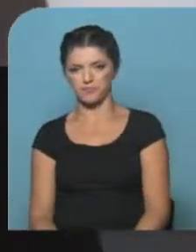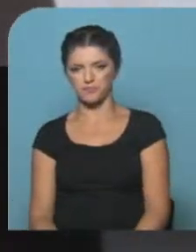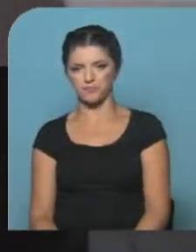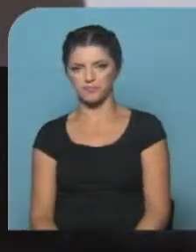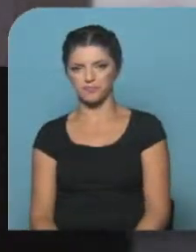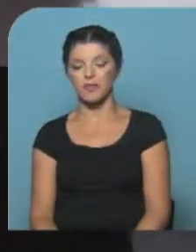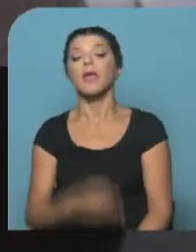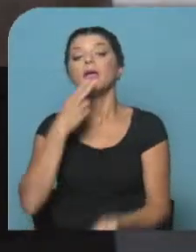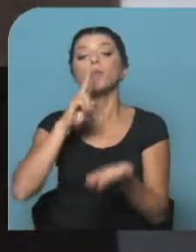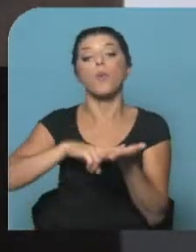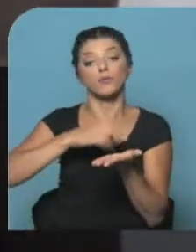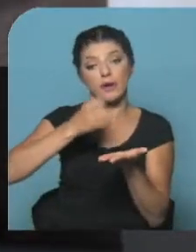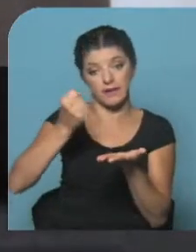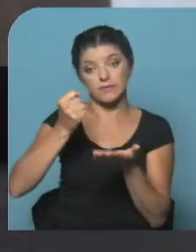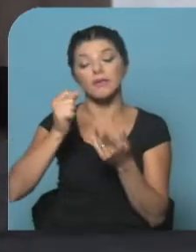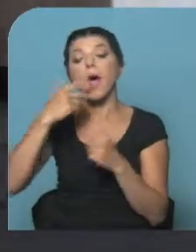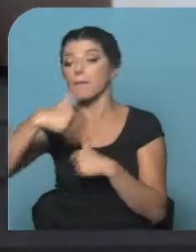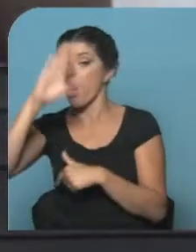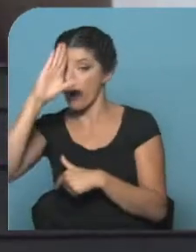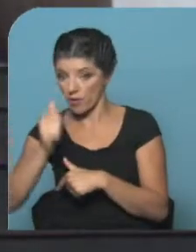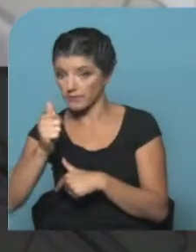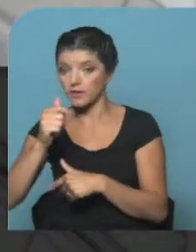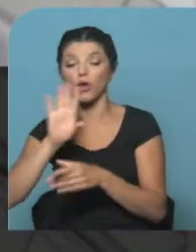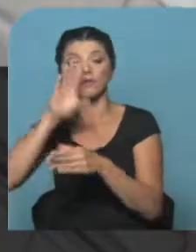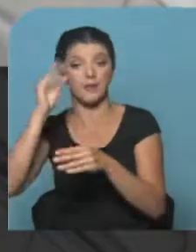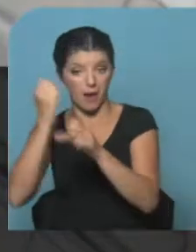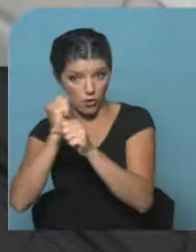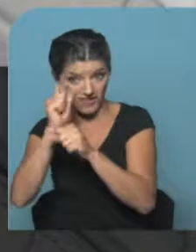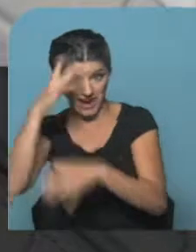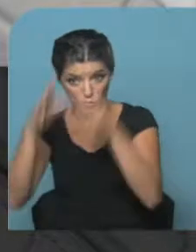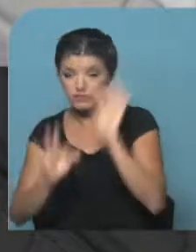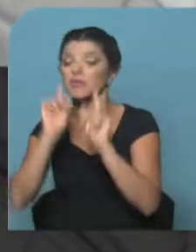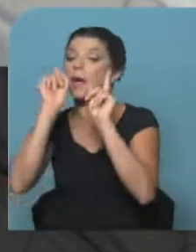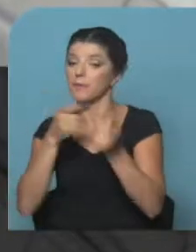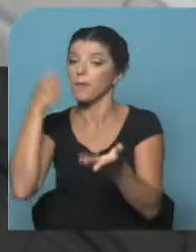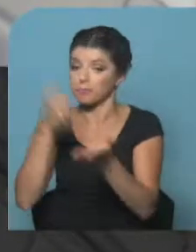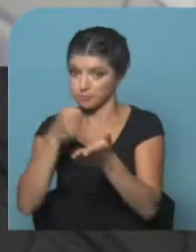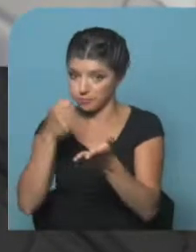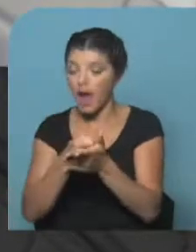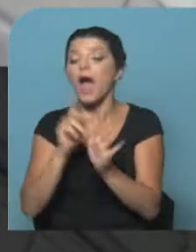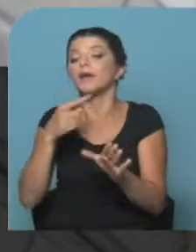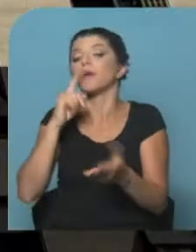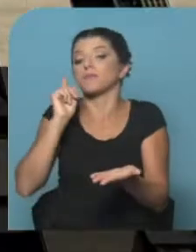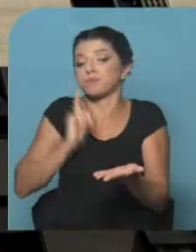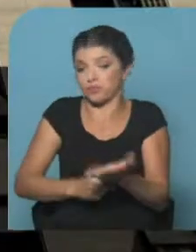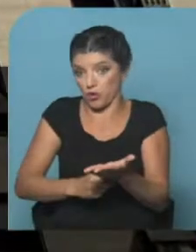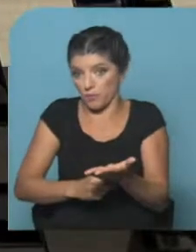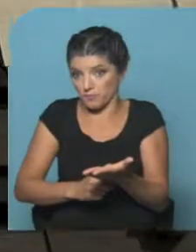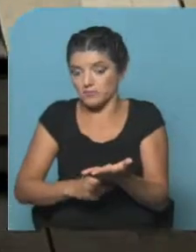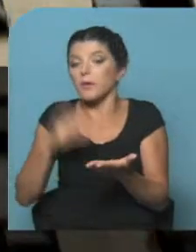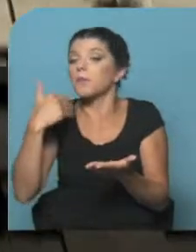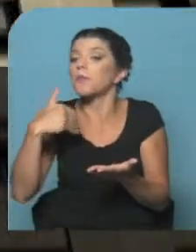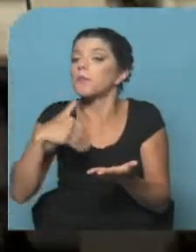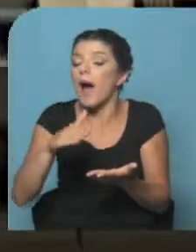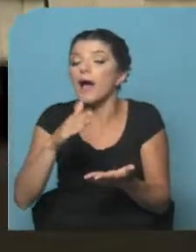Aplicarán ganancias a jueces y judiciales. Se trata de un fallo del Fuero Contencioso Administrativo Federal. Indica que estarán